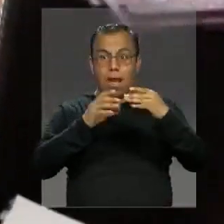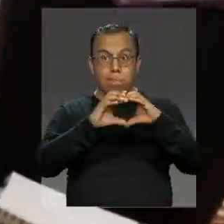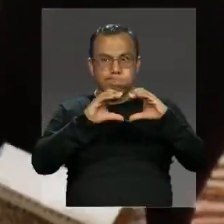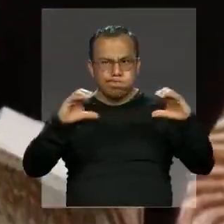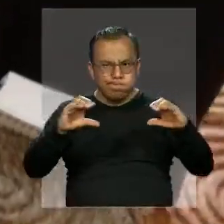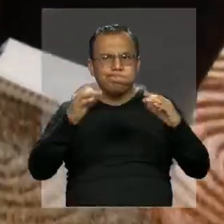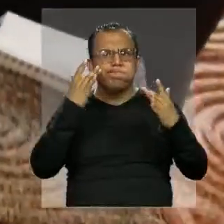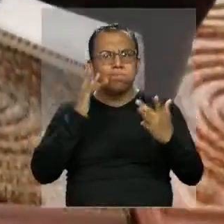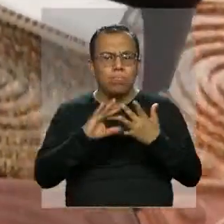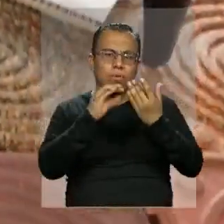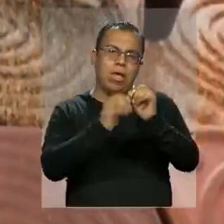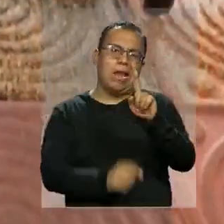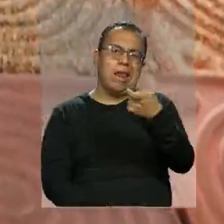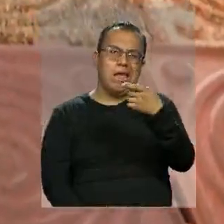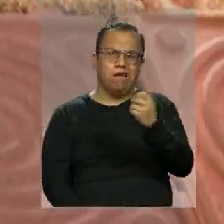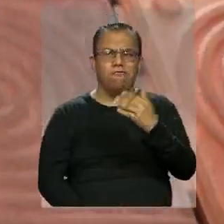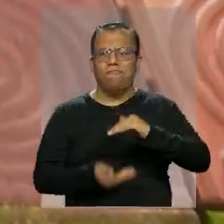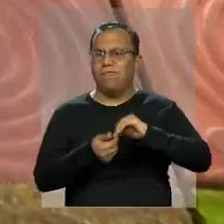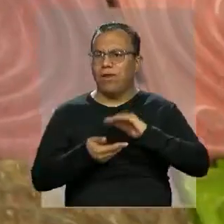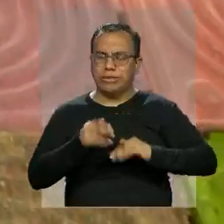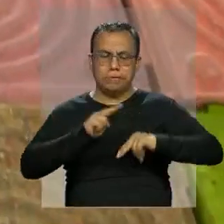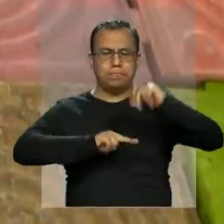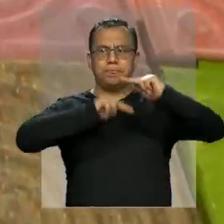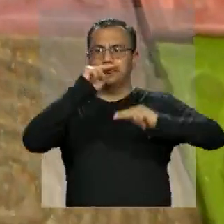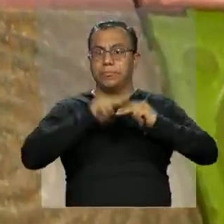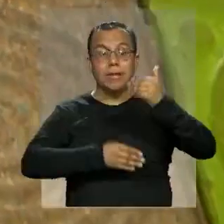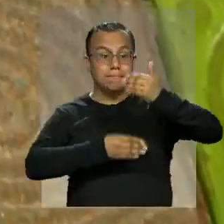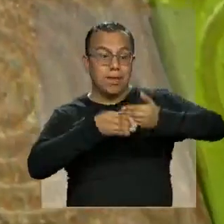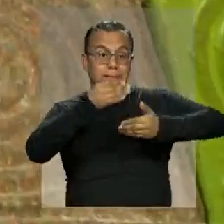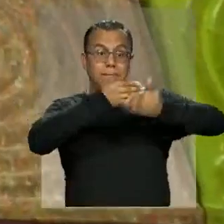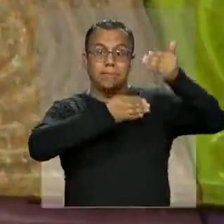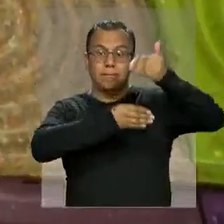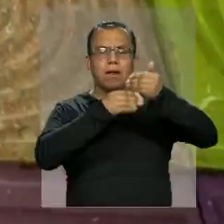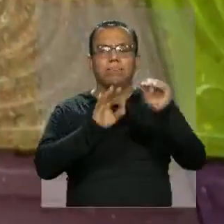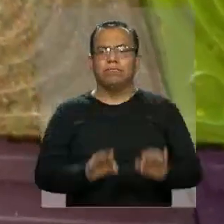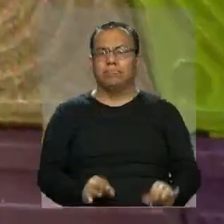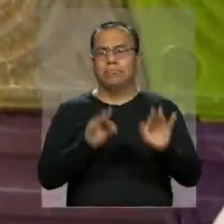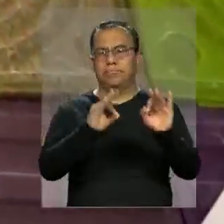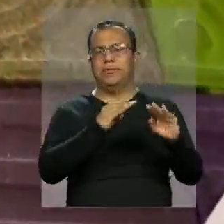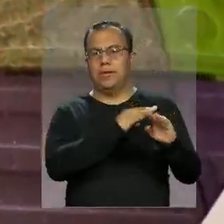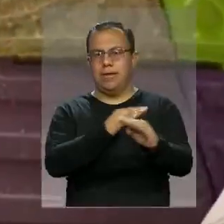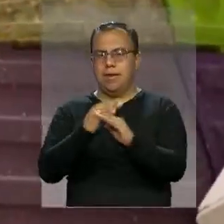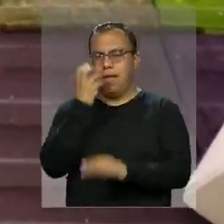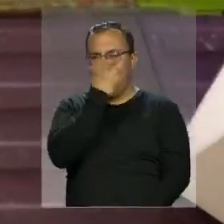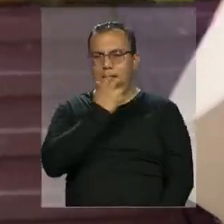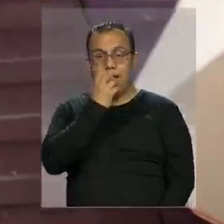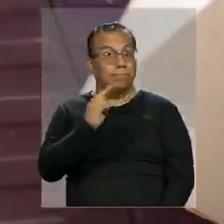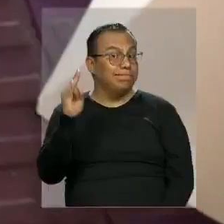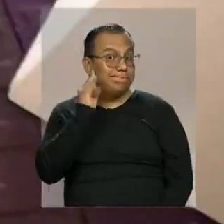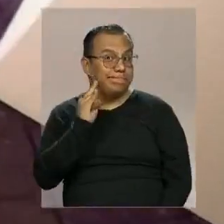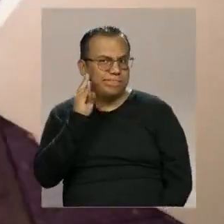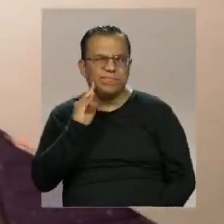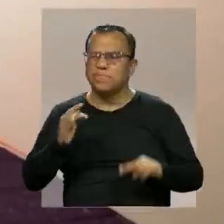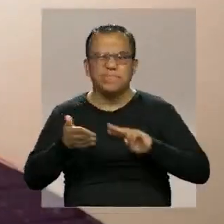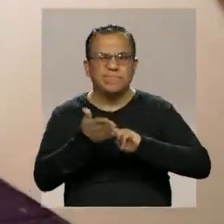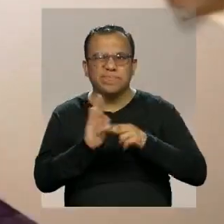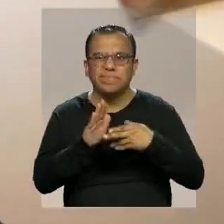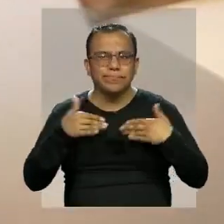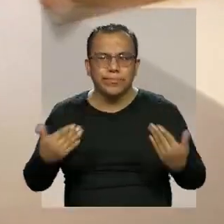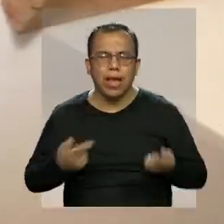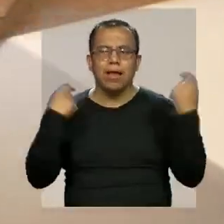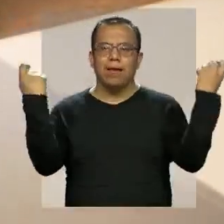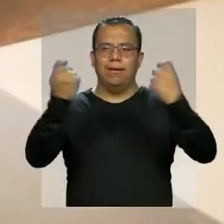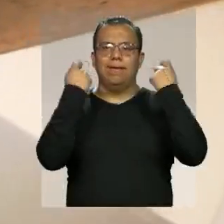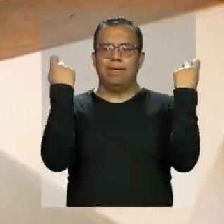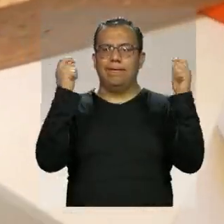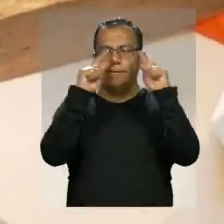Son bloques tipo Lego de fácil arme y desarme y por excelencia son aislamientos térmicos y acústicos. ¿Esto qué quiere decir? Que